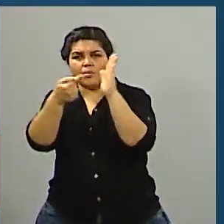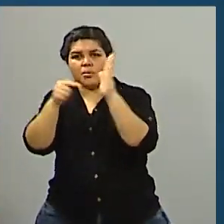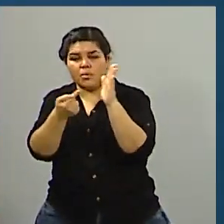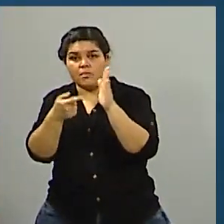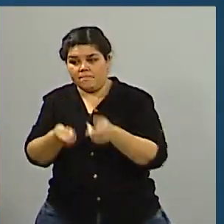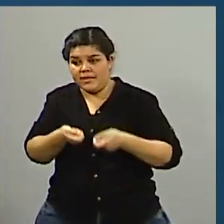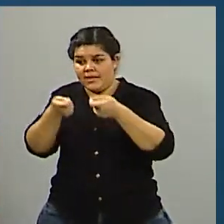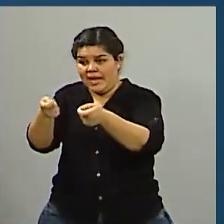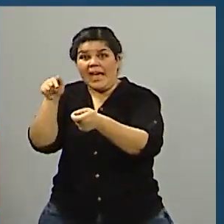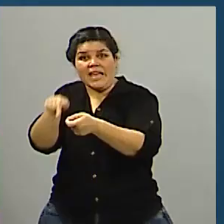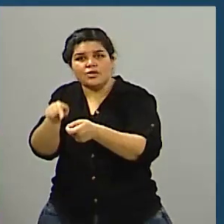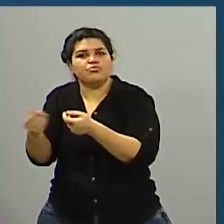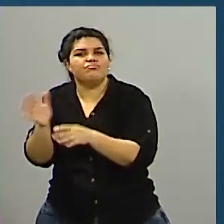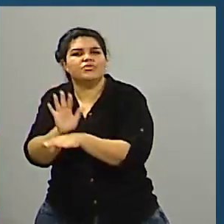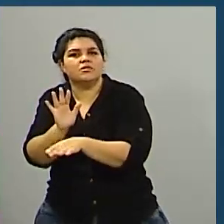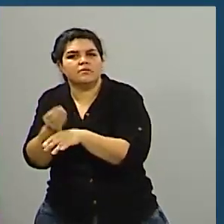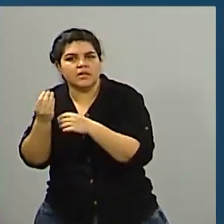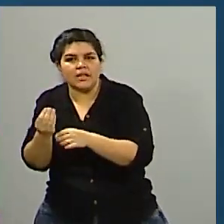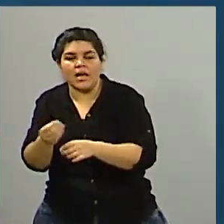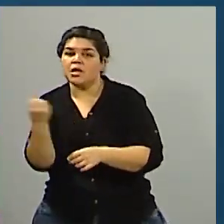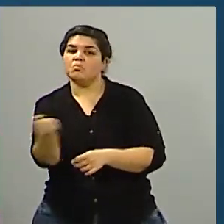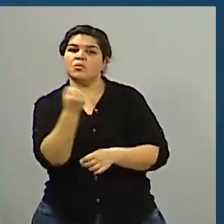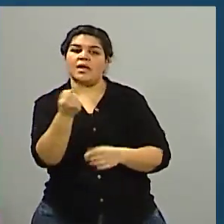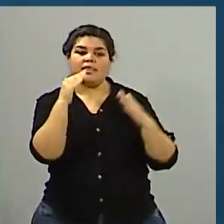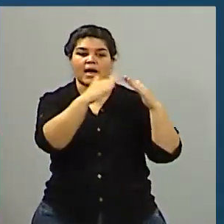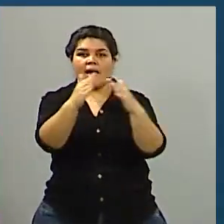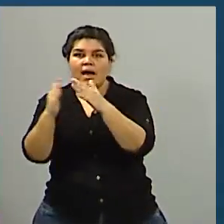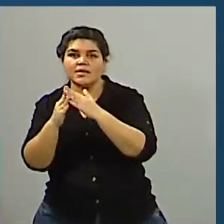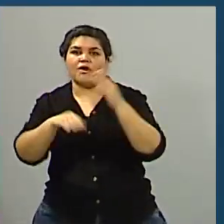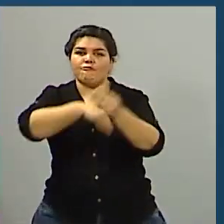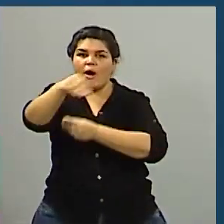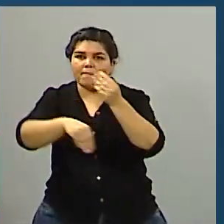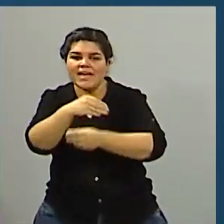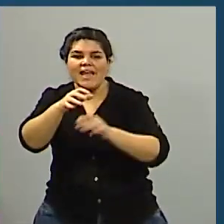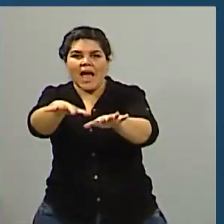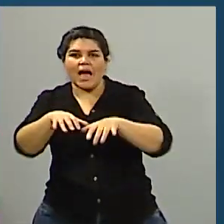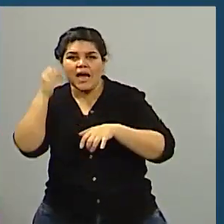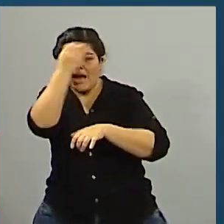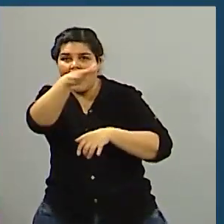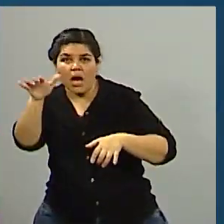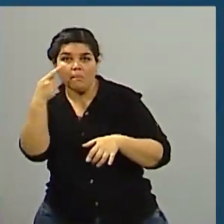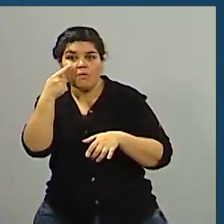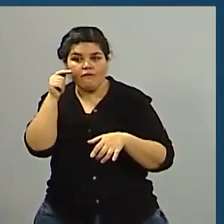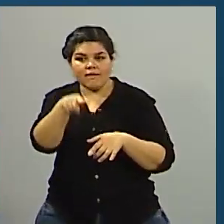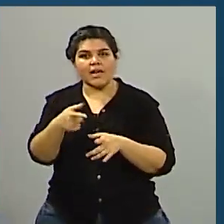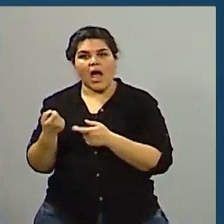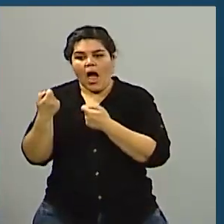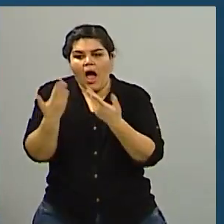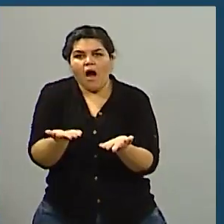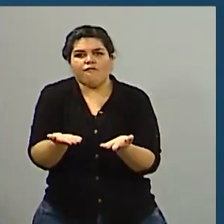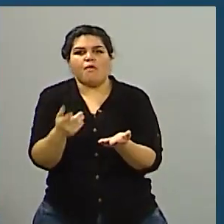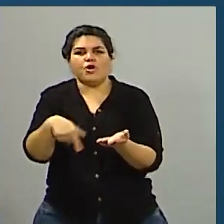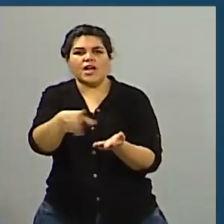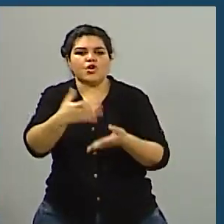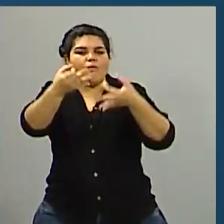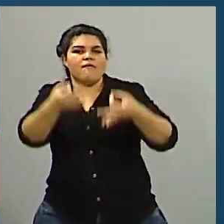esa comodidad para que las familias rurales estuvieran en el lugar de trabajo y pudieran generarse una calidad de